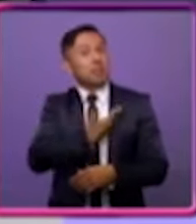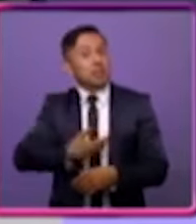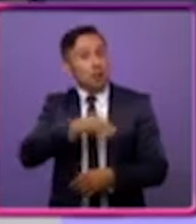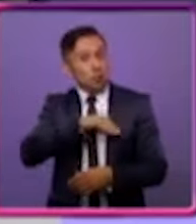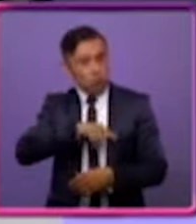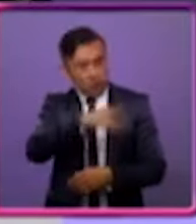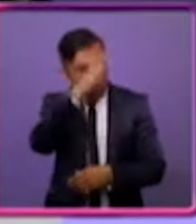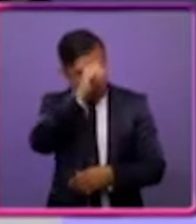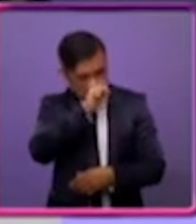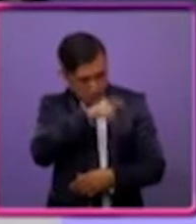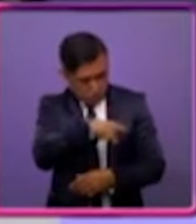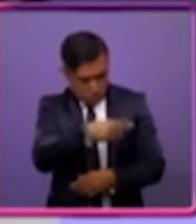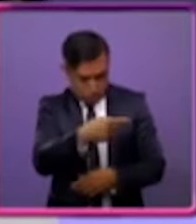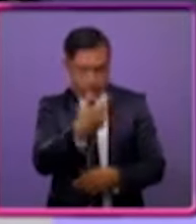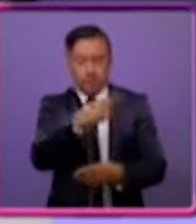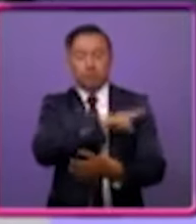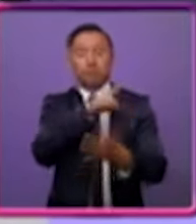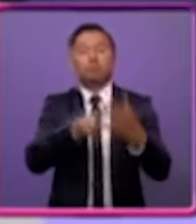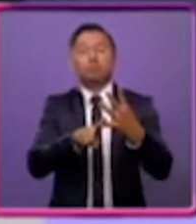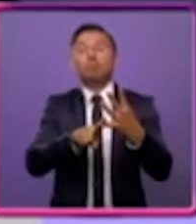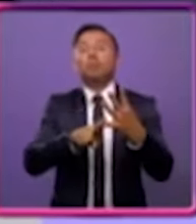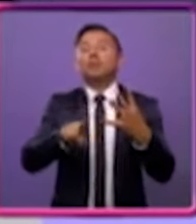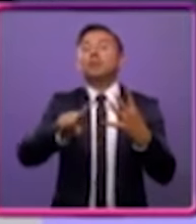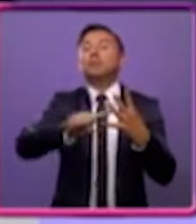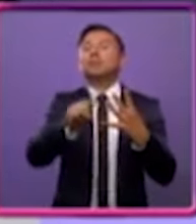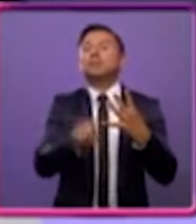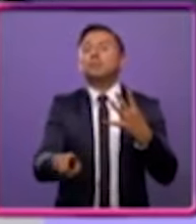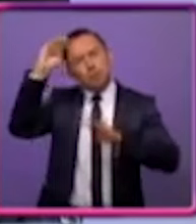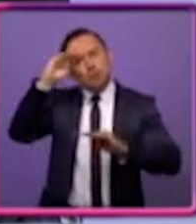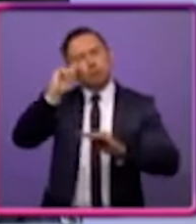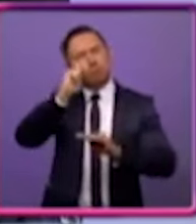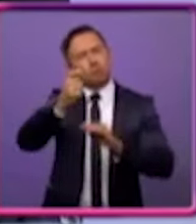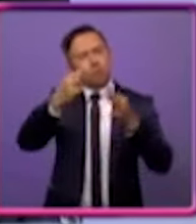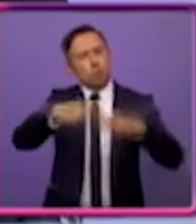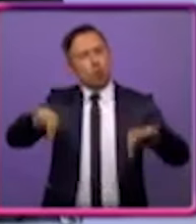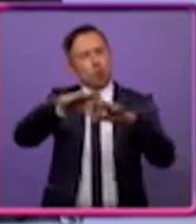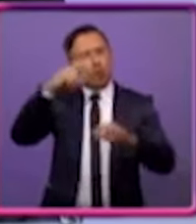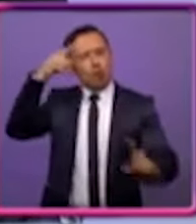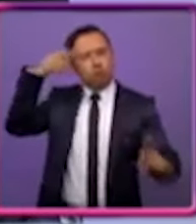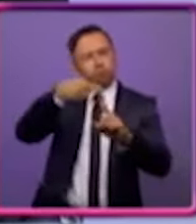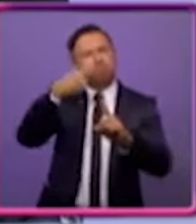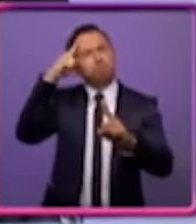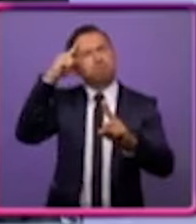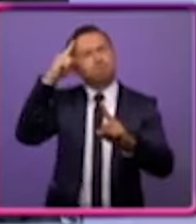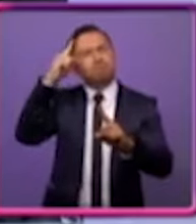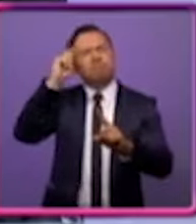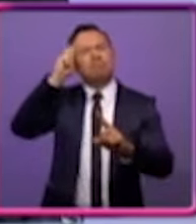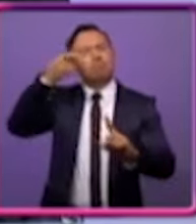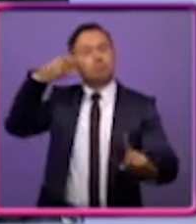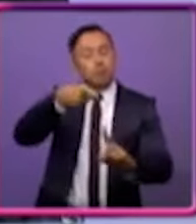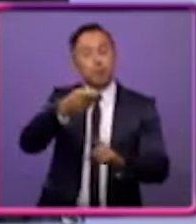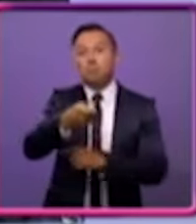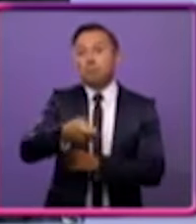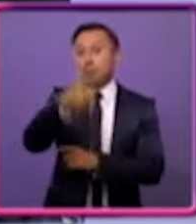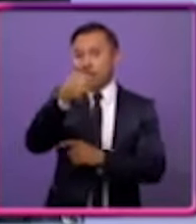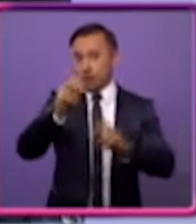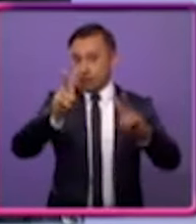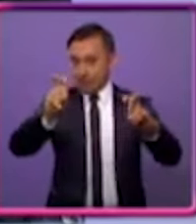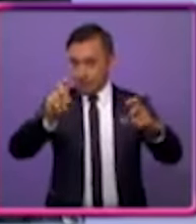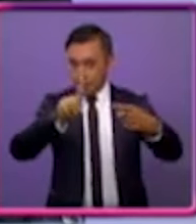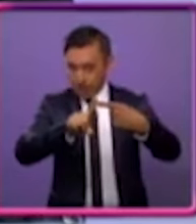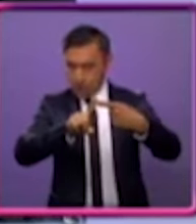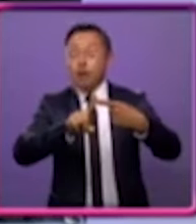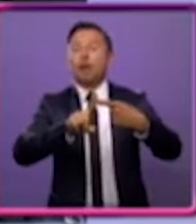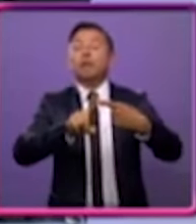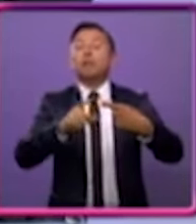candidata independiente tuvieron un minuto para presentarse a la audiencia los temas centrales de este debate fueron el de seguridad pública